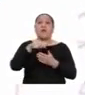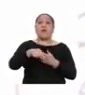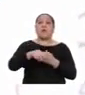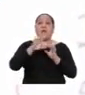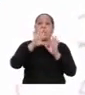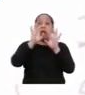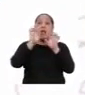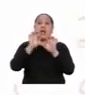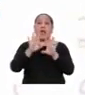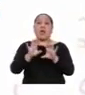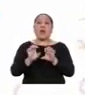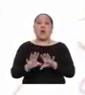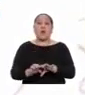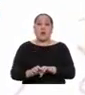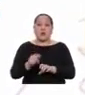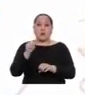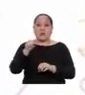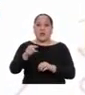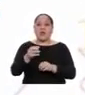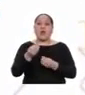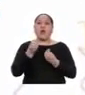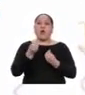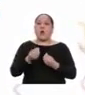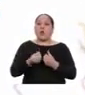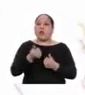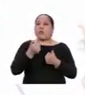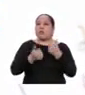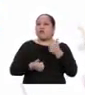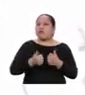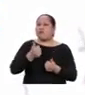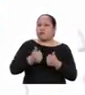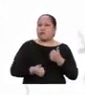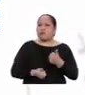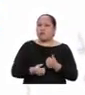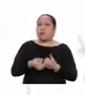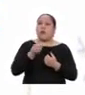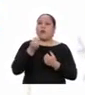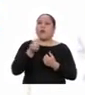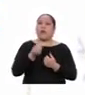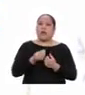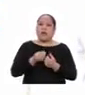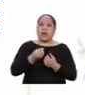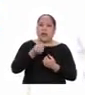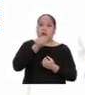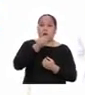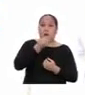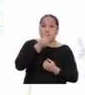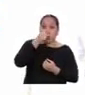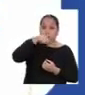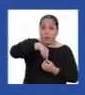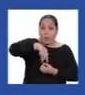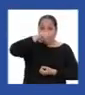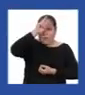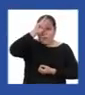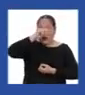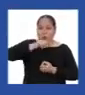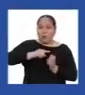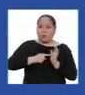que han contribuido a que la gastronomía peruana destaque mundialmente.